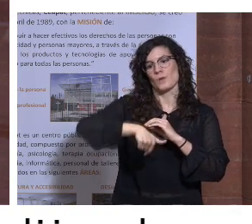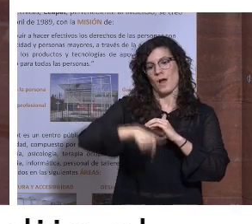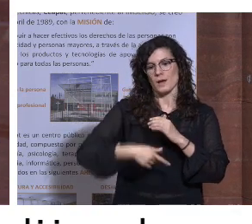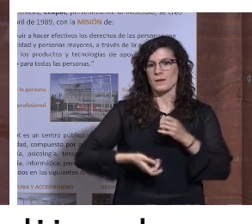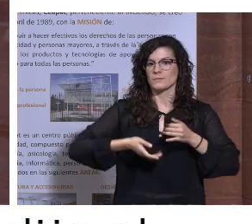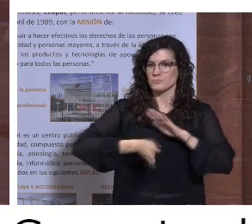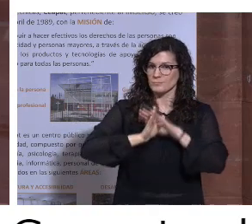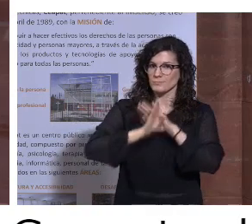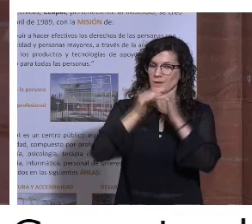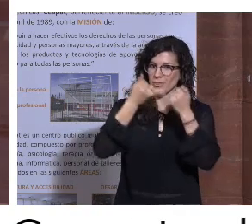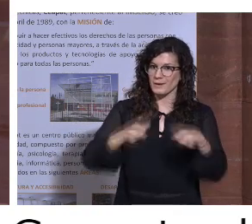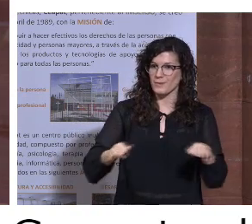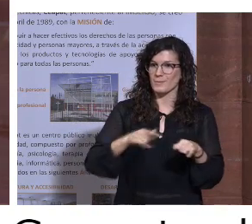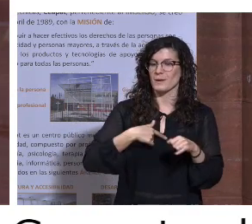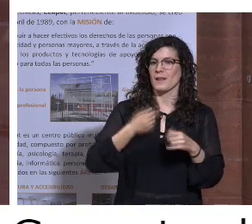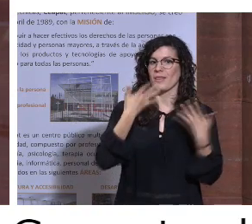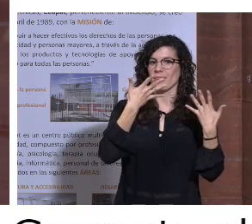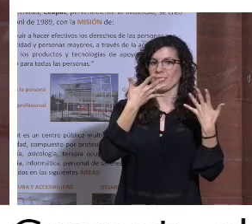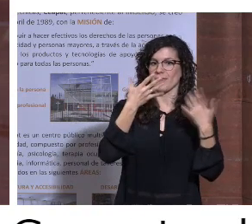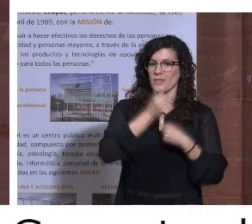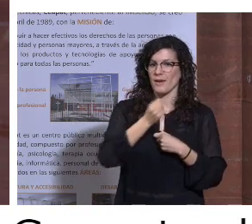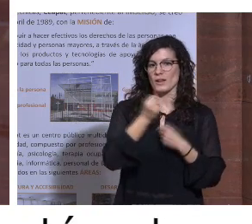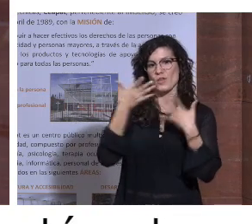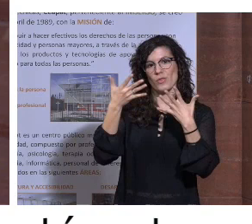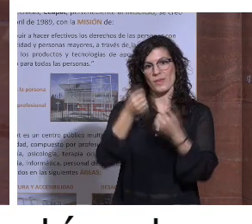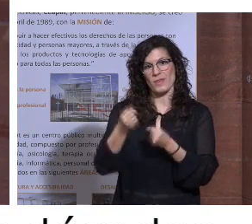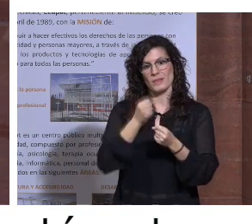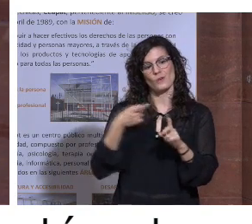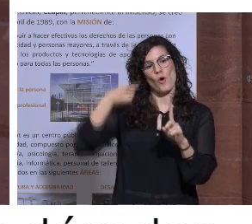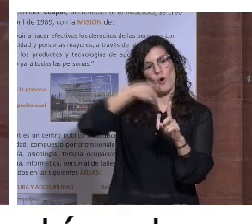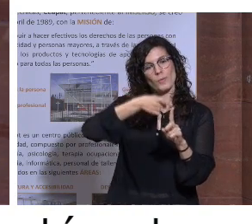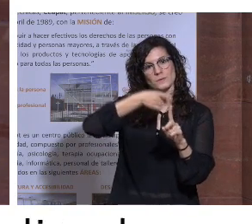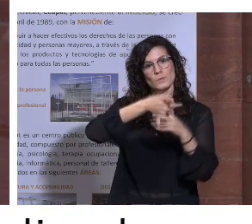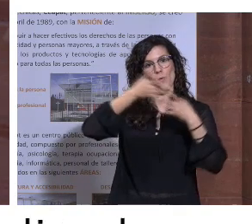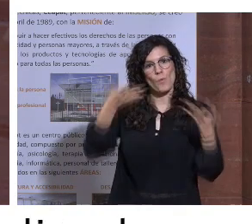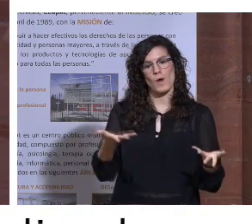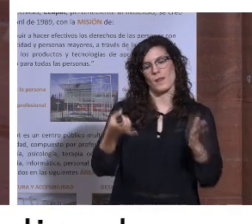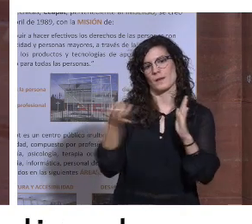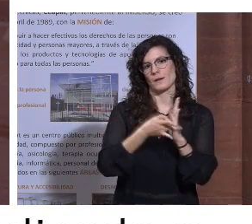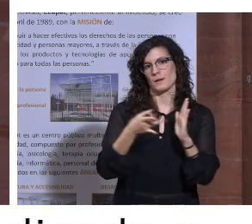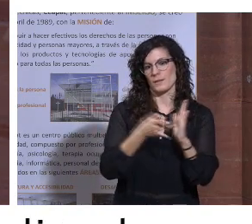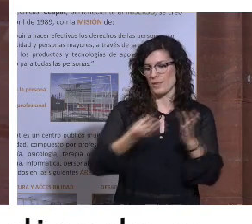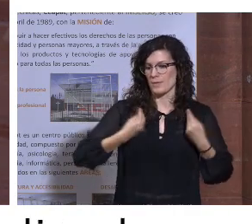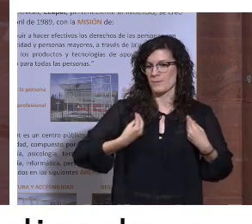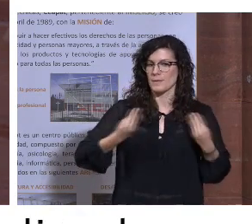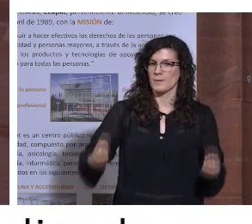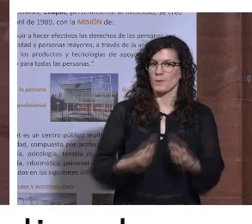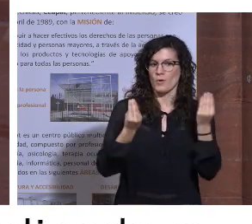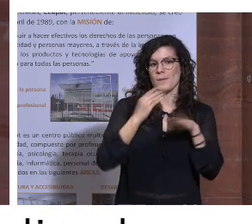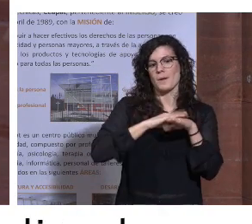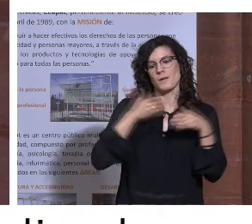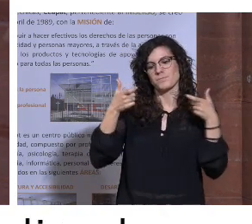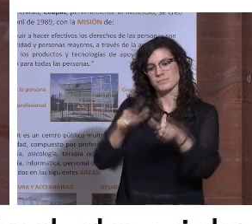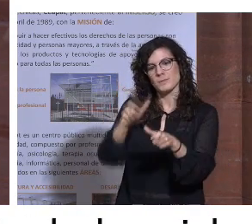centro específicamente dedicado a promover y promocionar la calidad de vida a quienes más lo